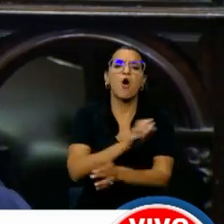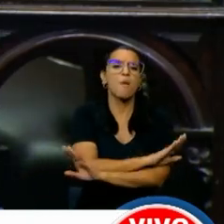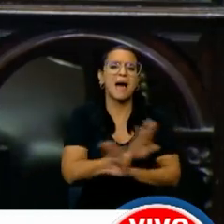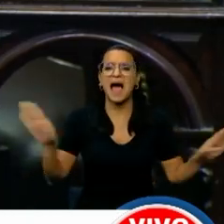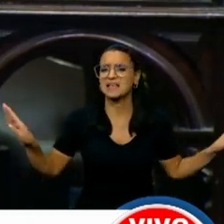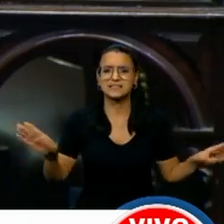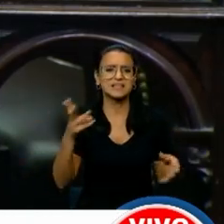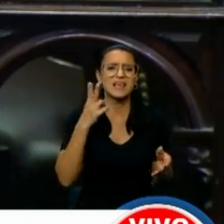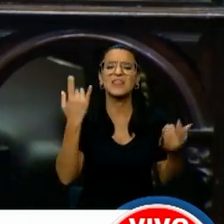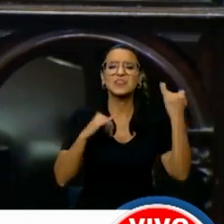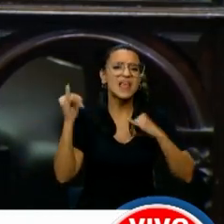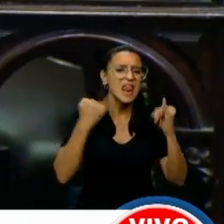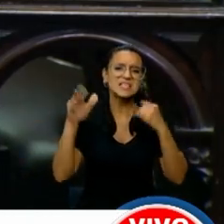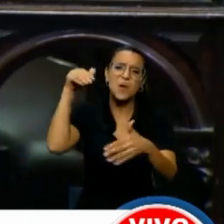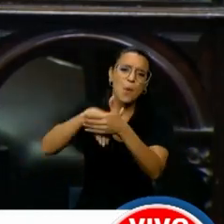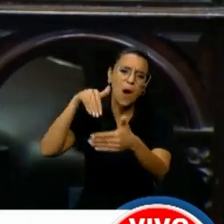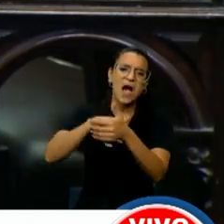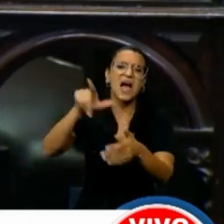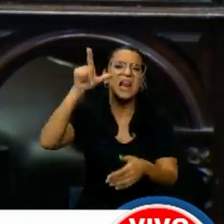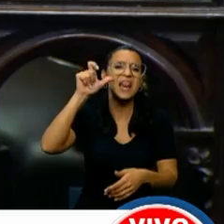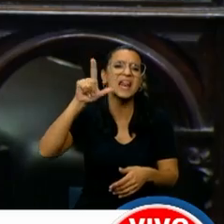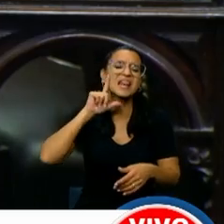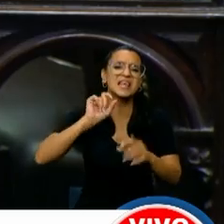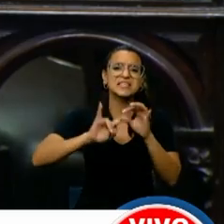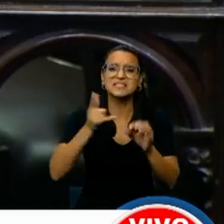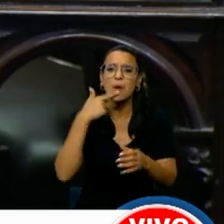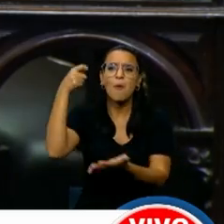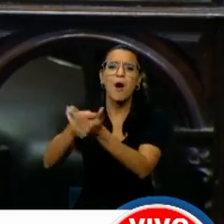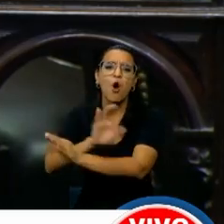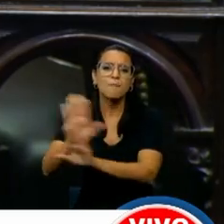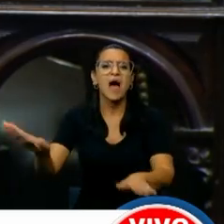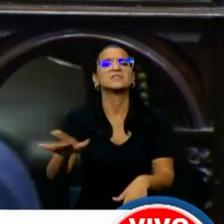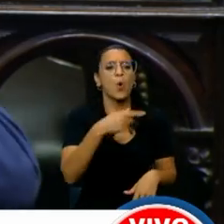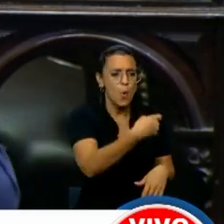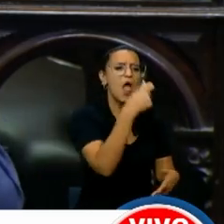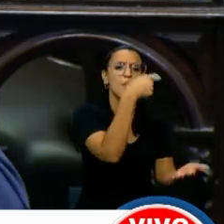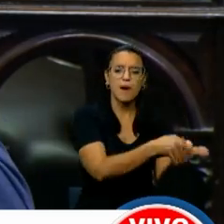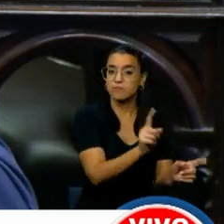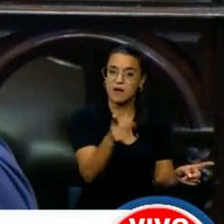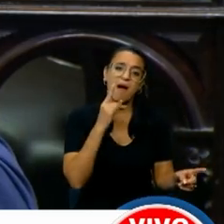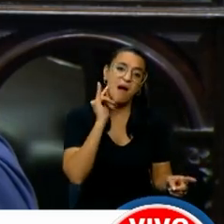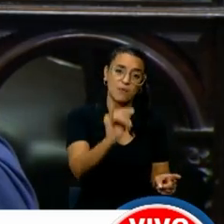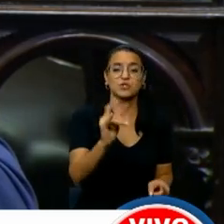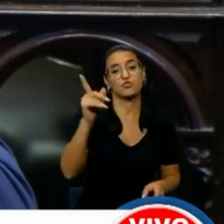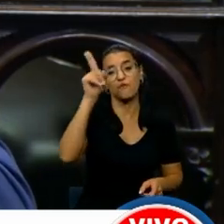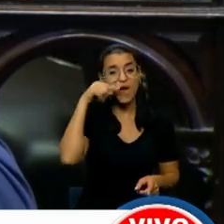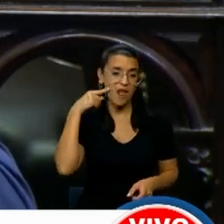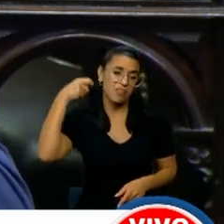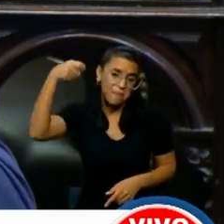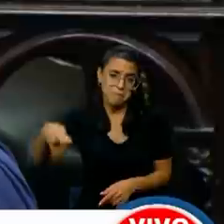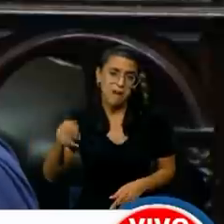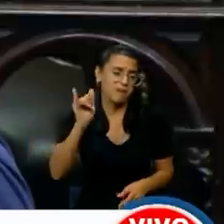los intereses a los bancos de las leyes se los voy a pagar a los jubilados buenos les aviso que alberto fernández un pagador